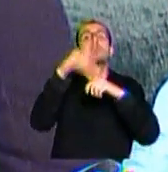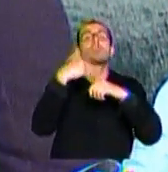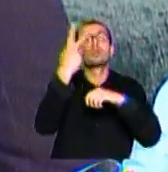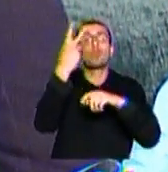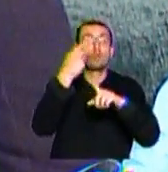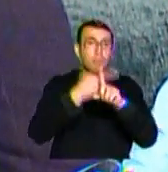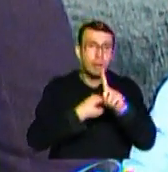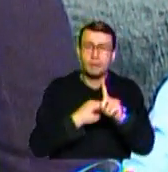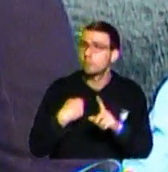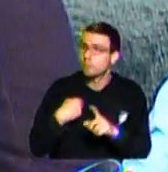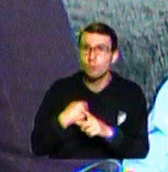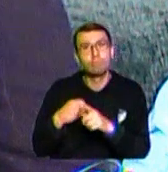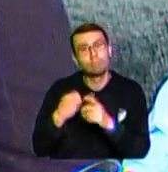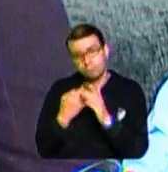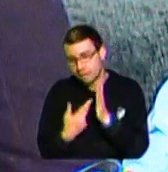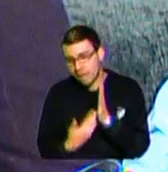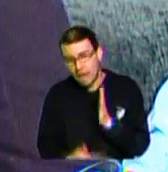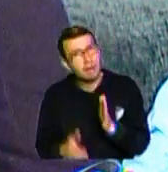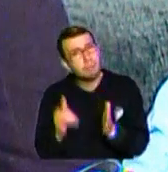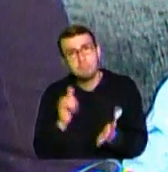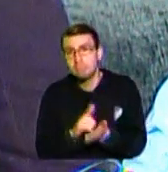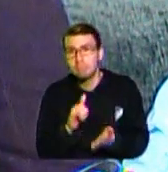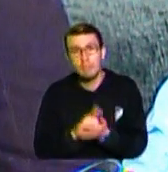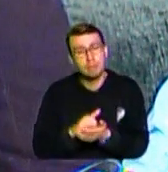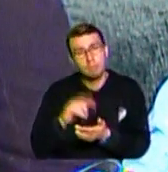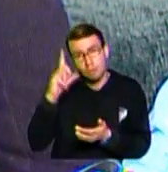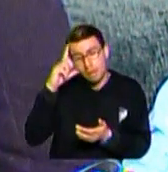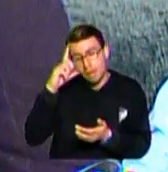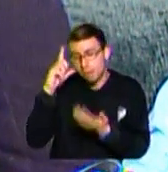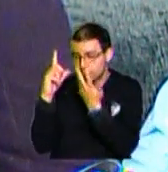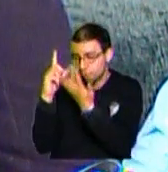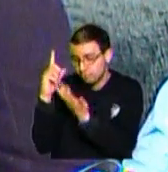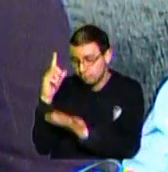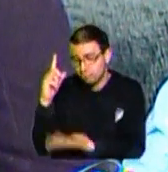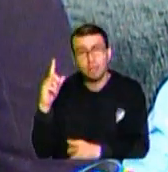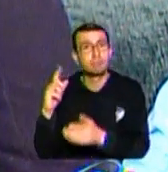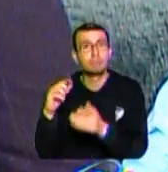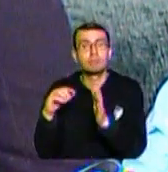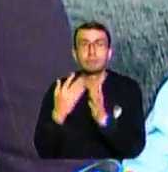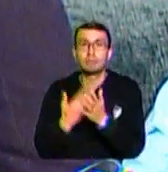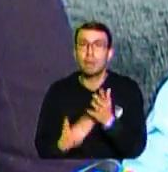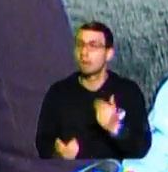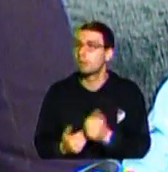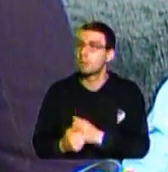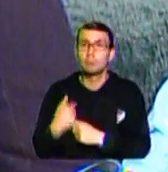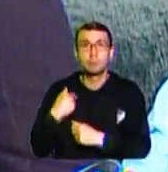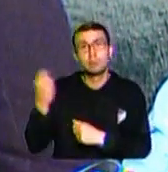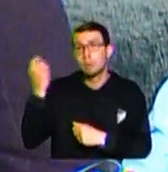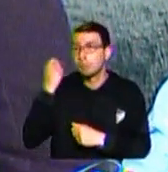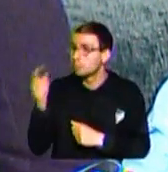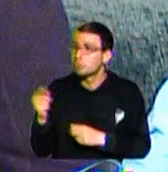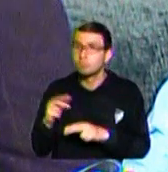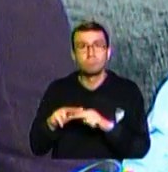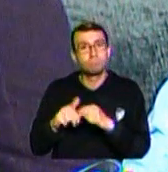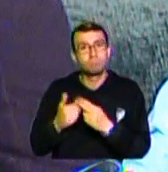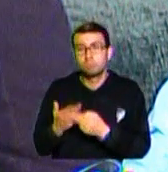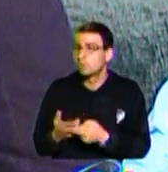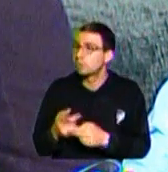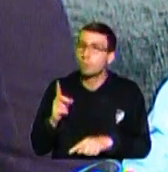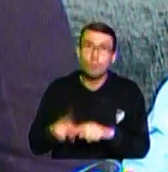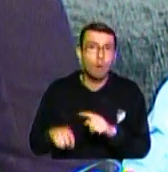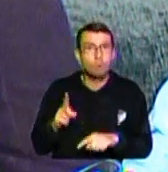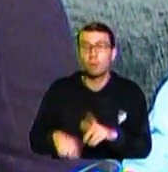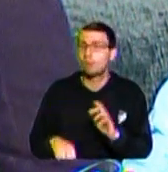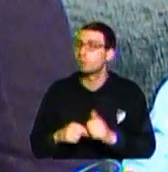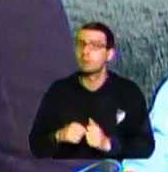problema y me han tenido en tratamiento. Y últimamente no puedo tener ya ni relaciones debido a tanta toalla y